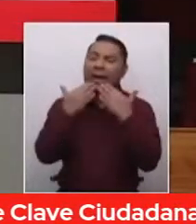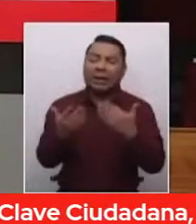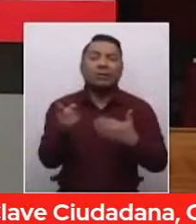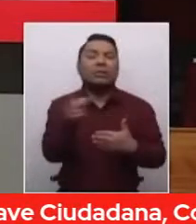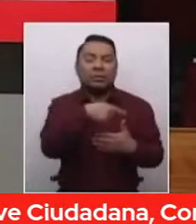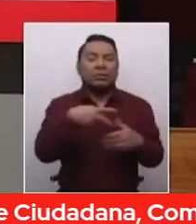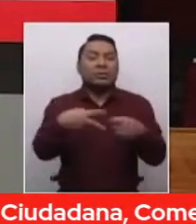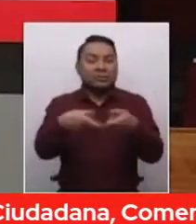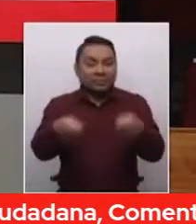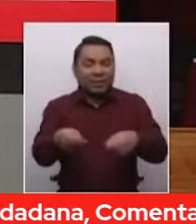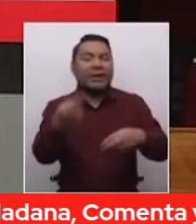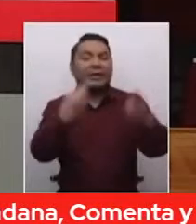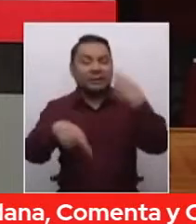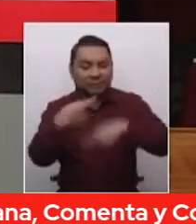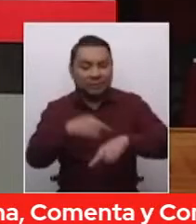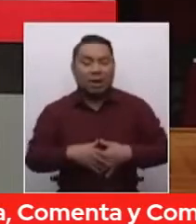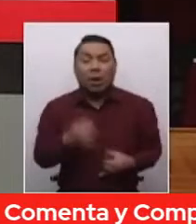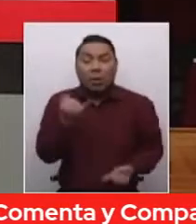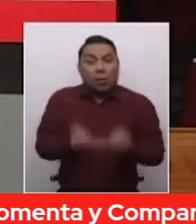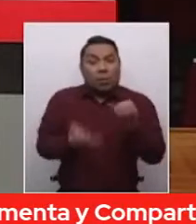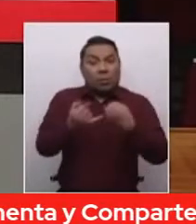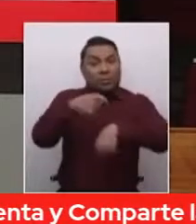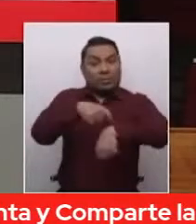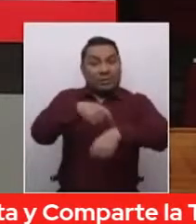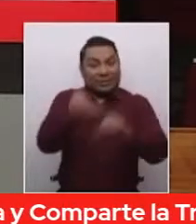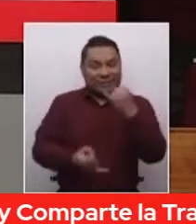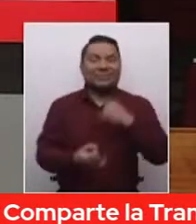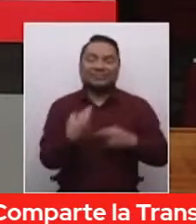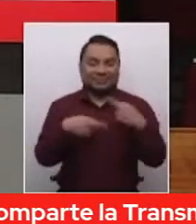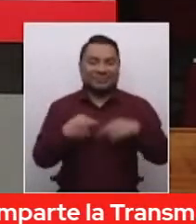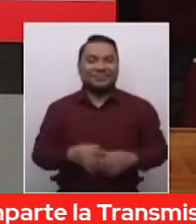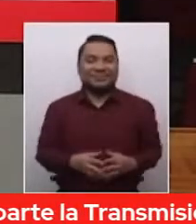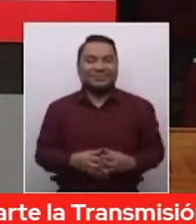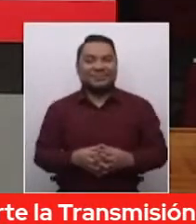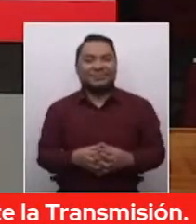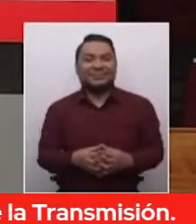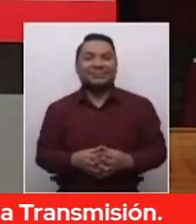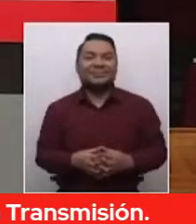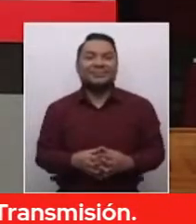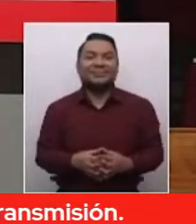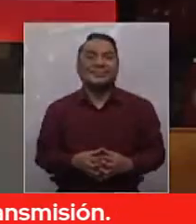pausa y regresamos. Como el último bloque. Sí, ya, bueno. Volvemos.